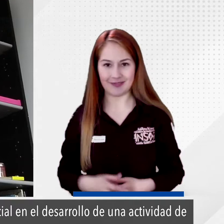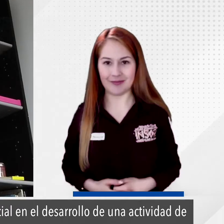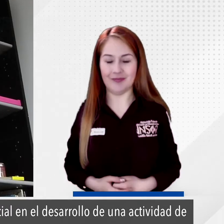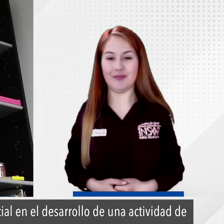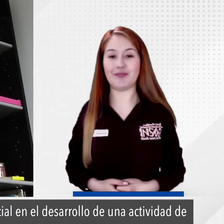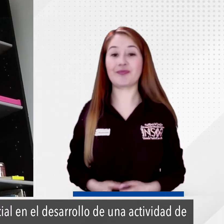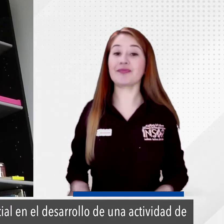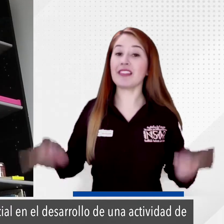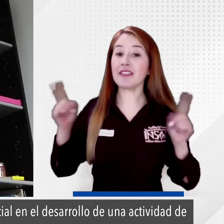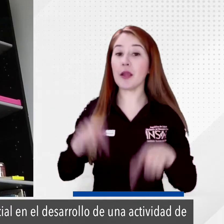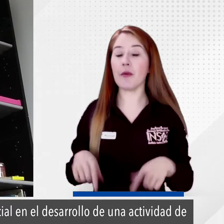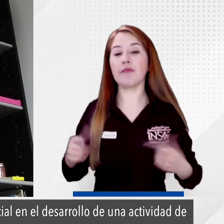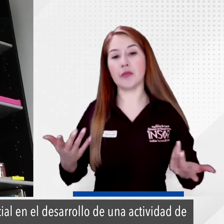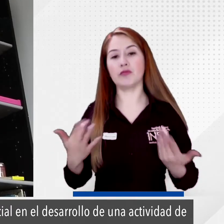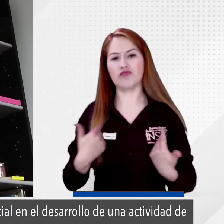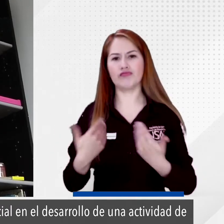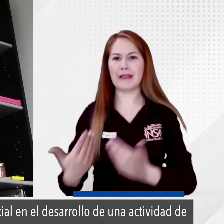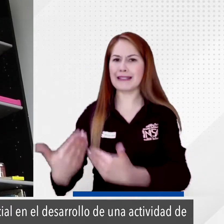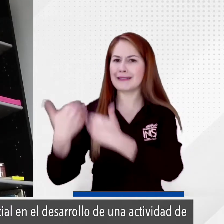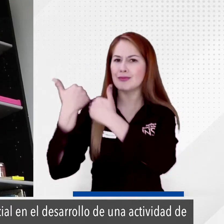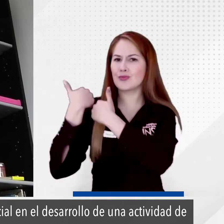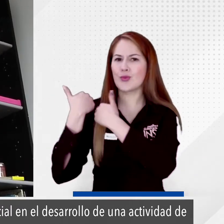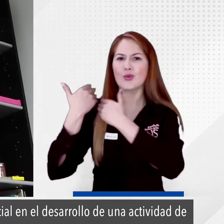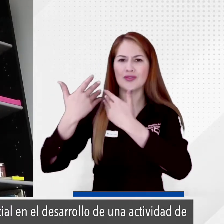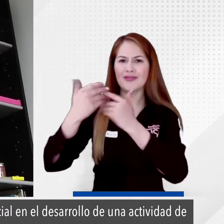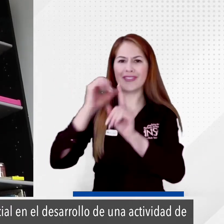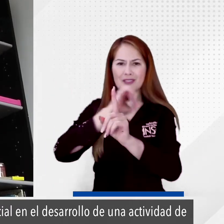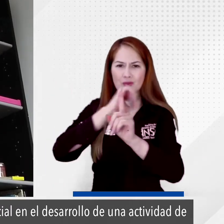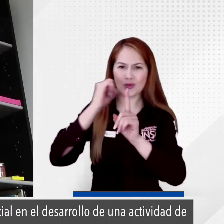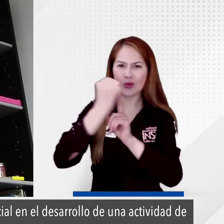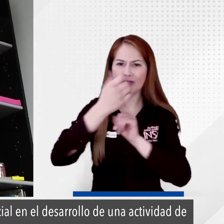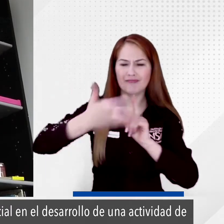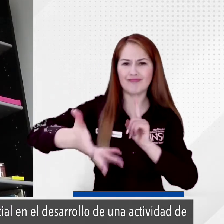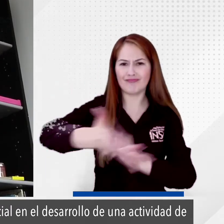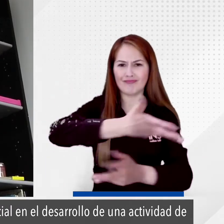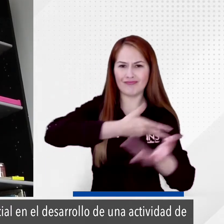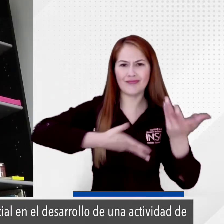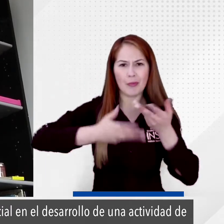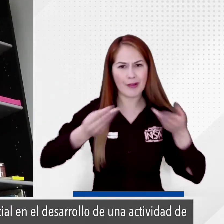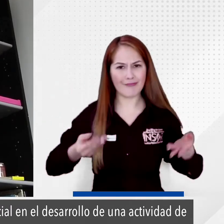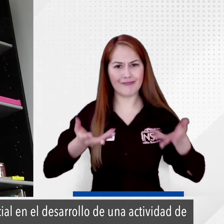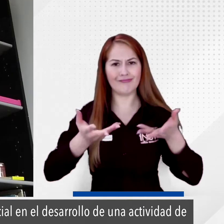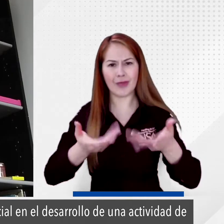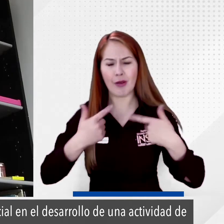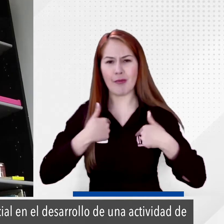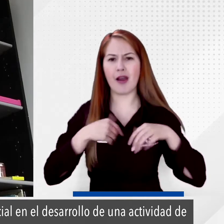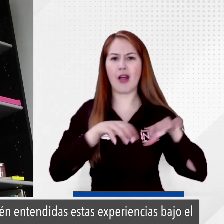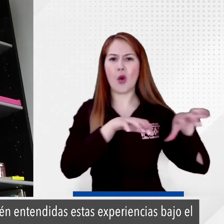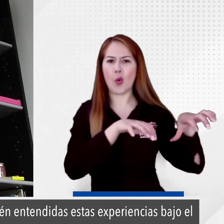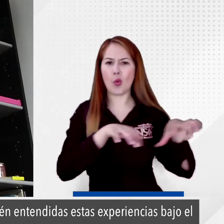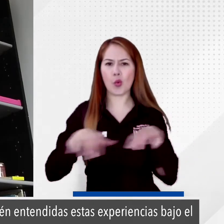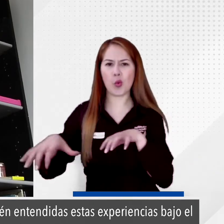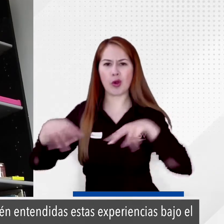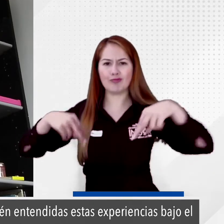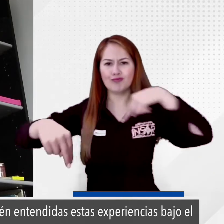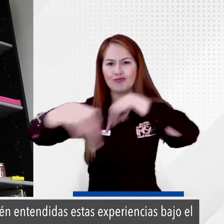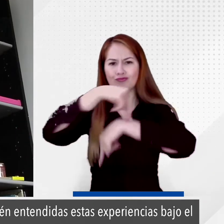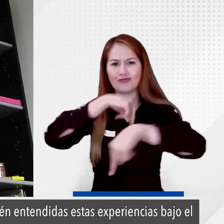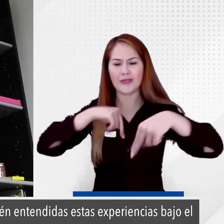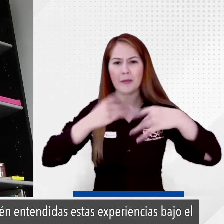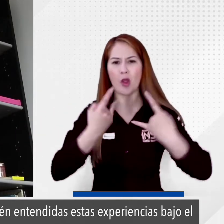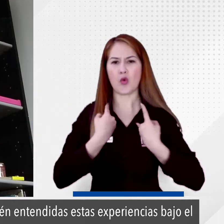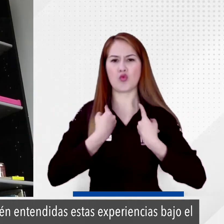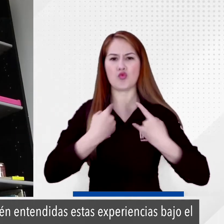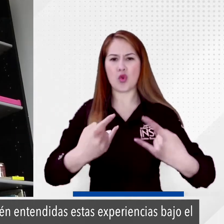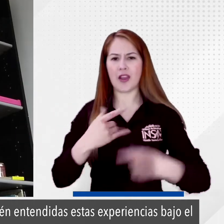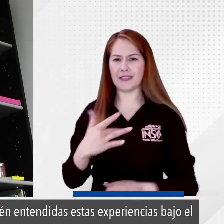De esta forma pensamos con responsabilidad social en el desarrollo de una actividad de carácter escénico, ¿cierto? Que tenga como fin